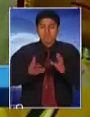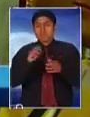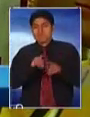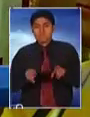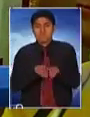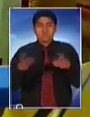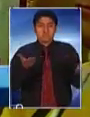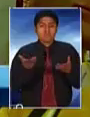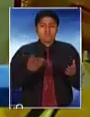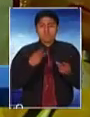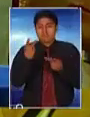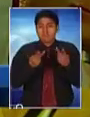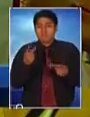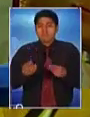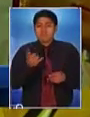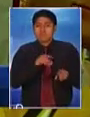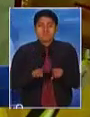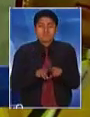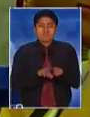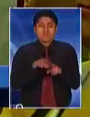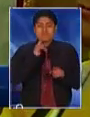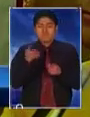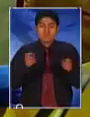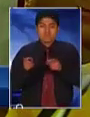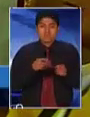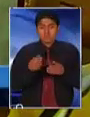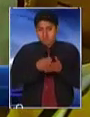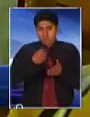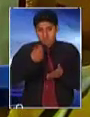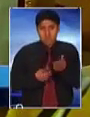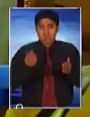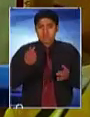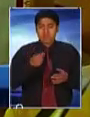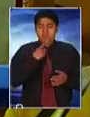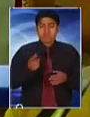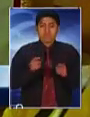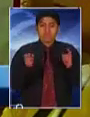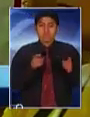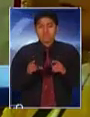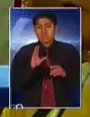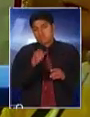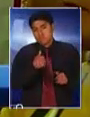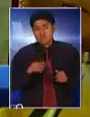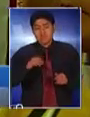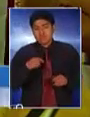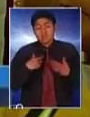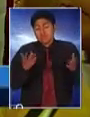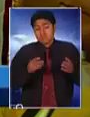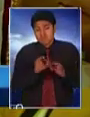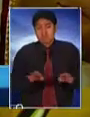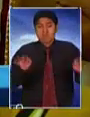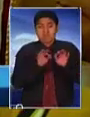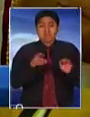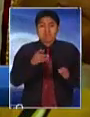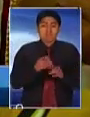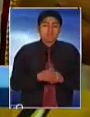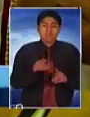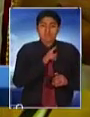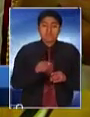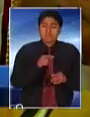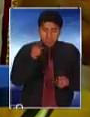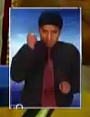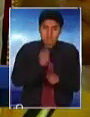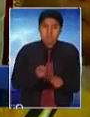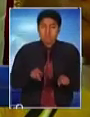no solamente los servicios turísticos, sino también el manejo de recursos, caso el minero en el caso de las provincias. Me parece súper importante.